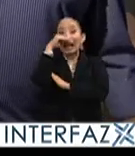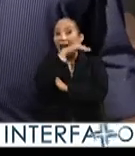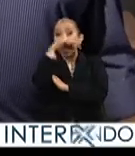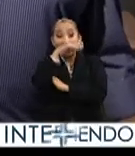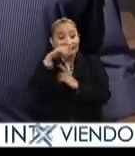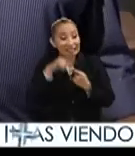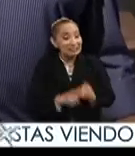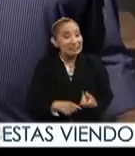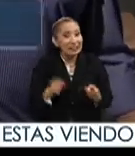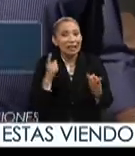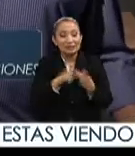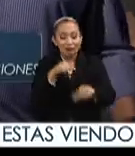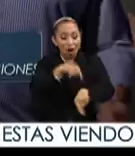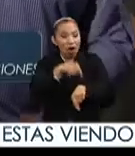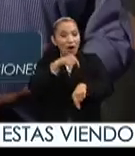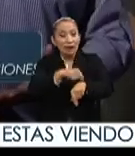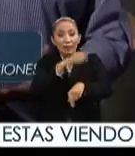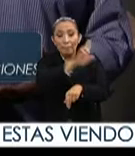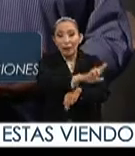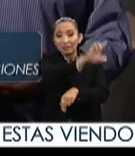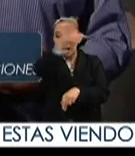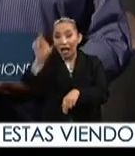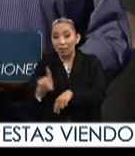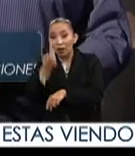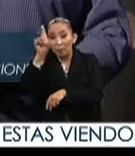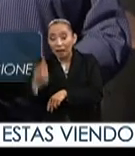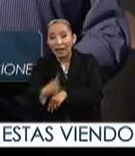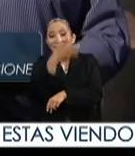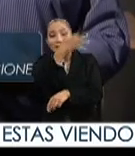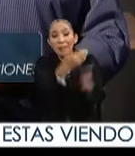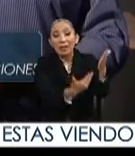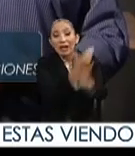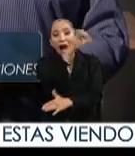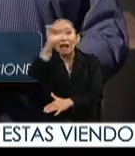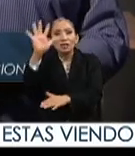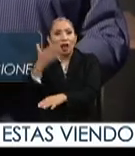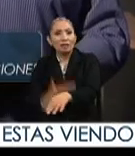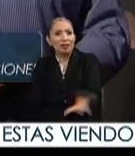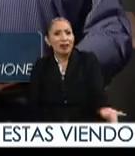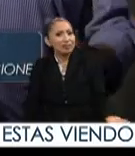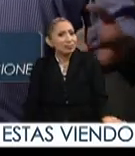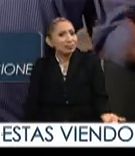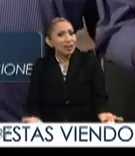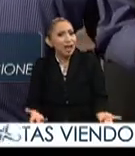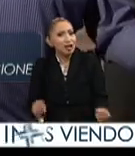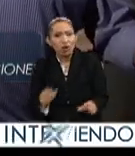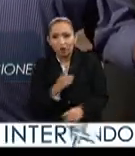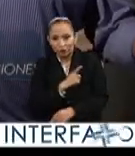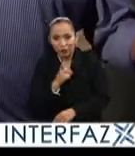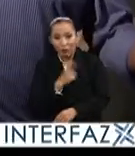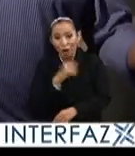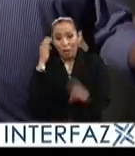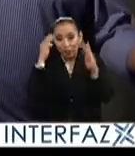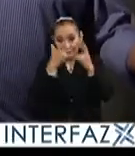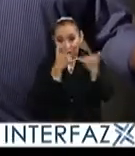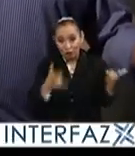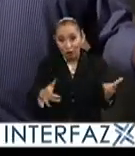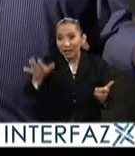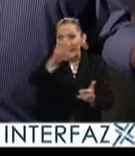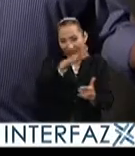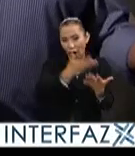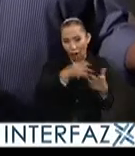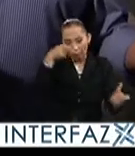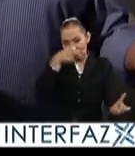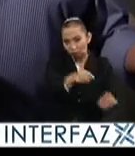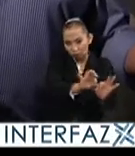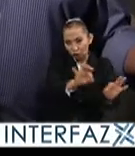gratuita y los horarios son de martes a domingo, de 10 de la mañana a 5 de la tarde. Pero no solamente el Museo Histórico, que es ahora